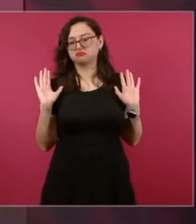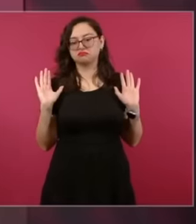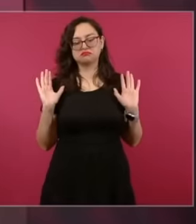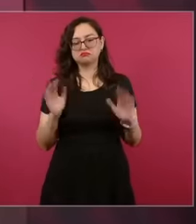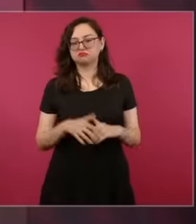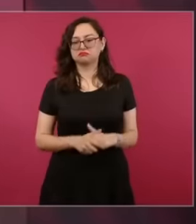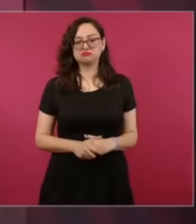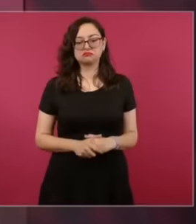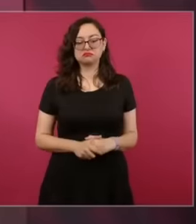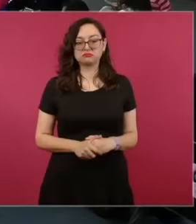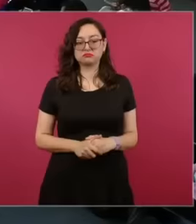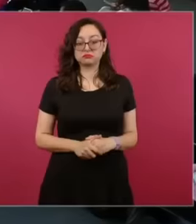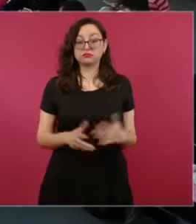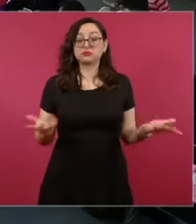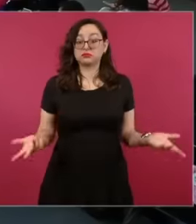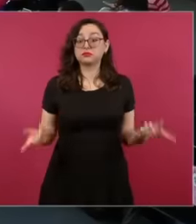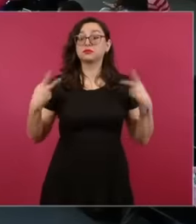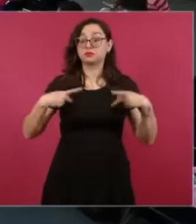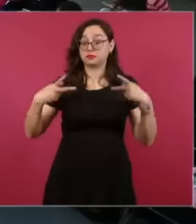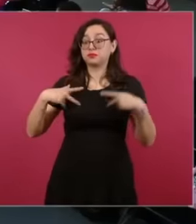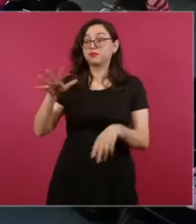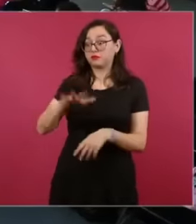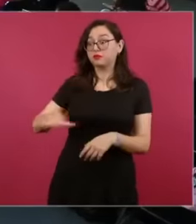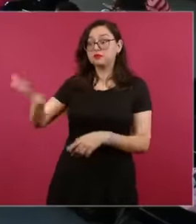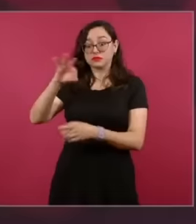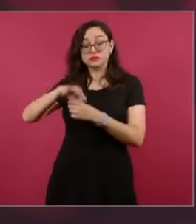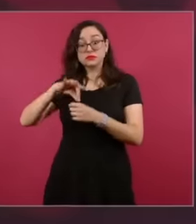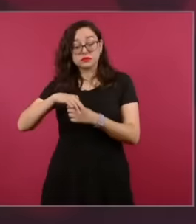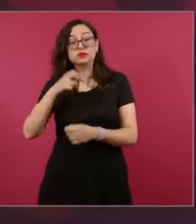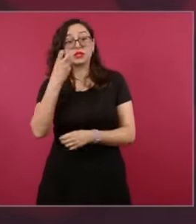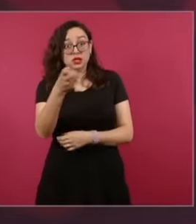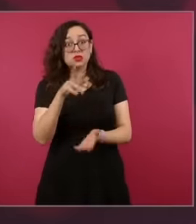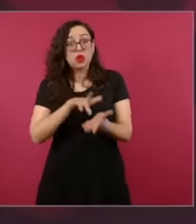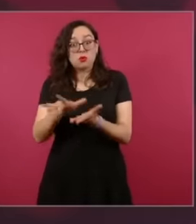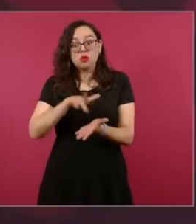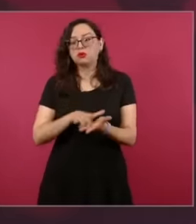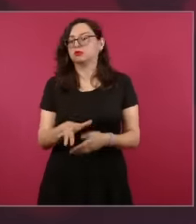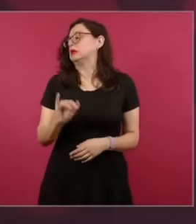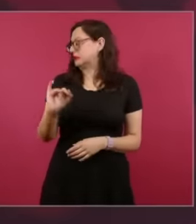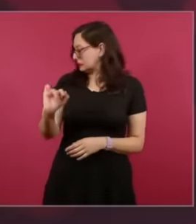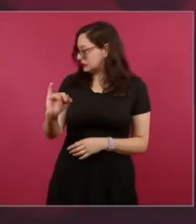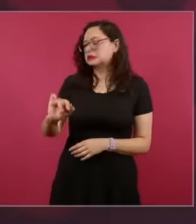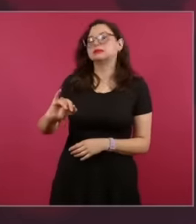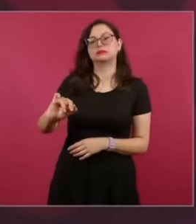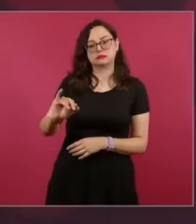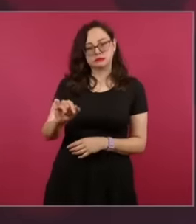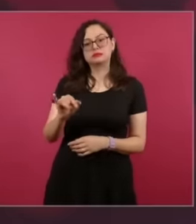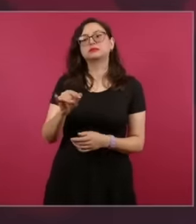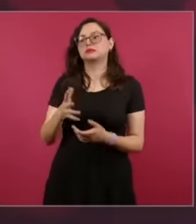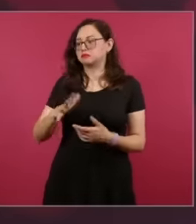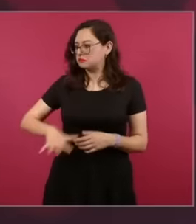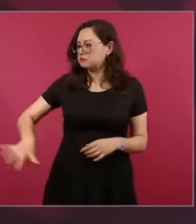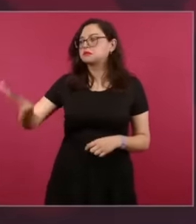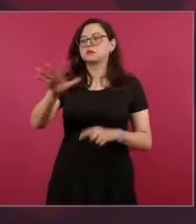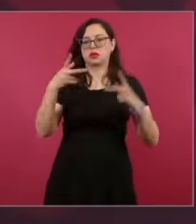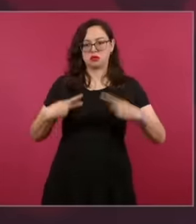Pero entonces a favor de la ciudadanía venezolana. Ah, sí, eso sí. Sí, sí, sí, sí, sí. A favor de los